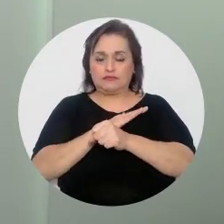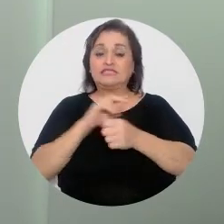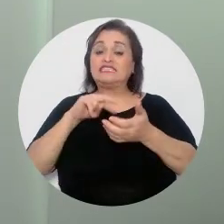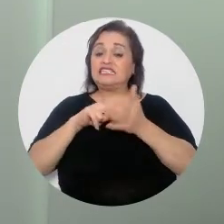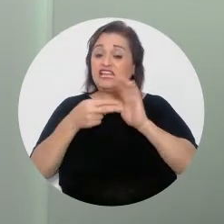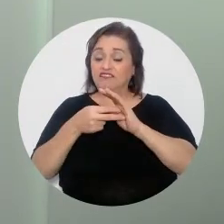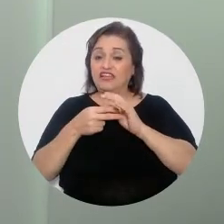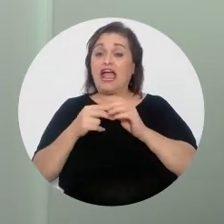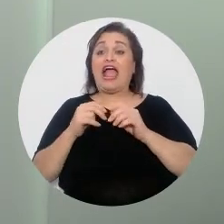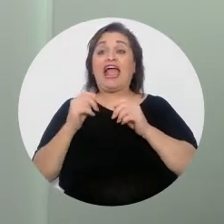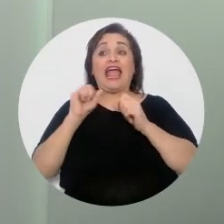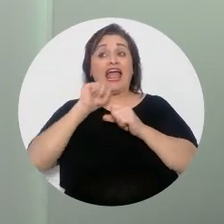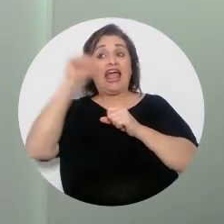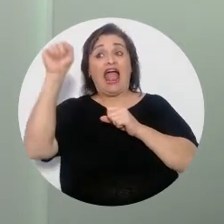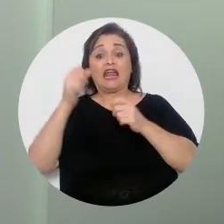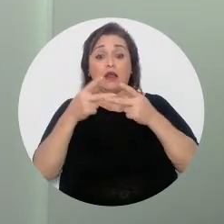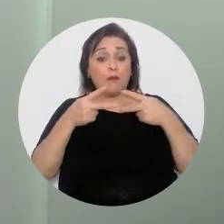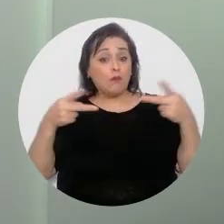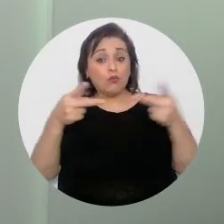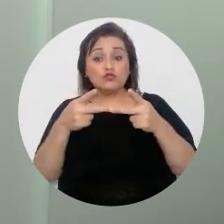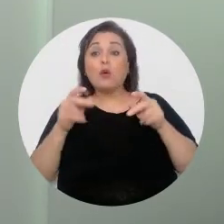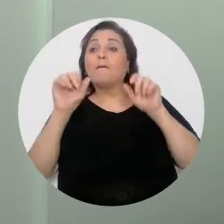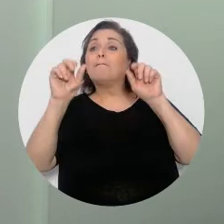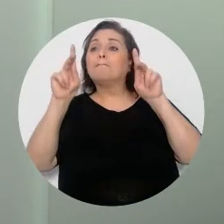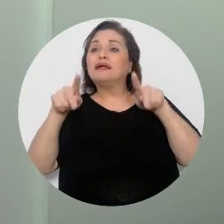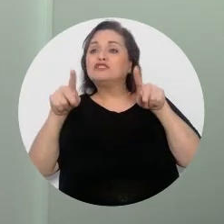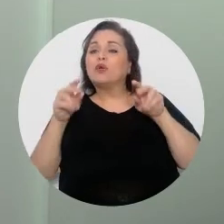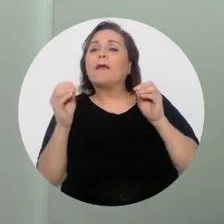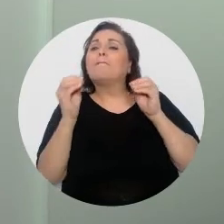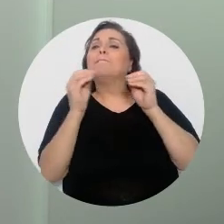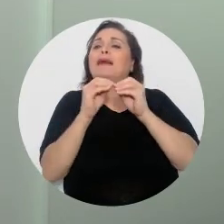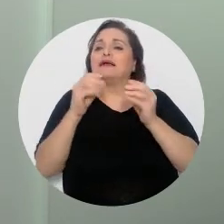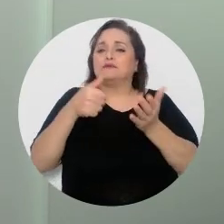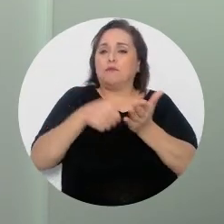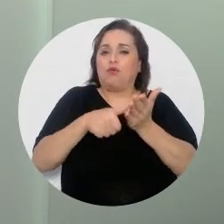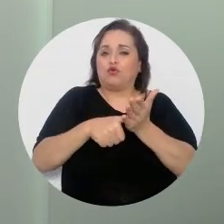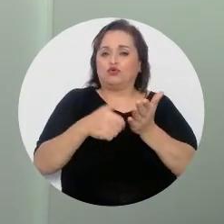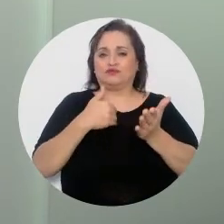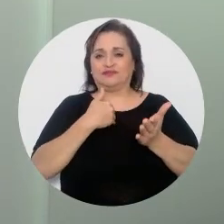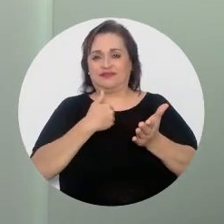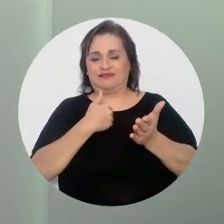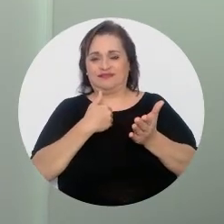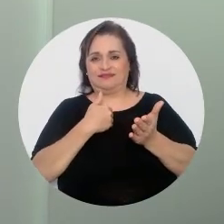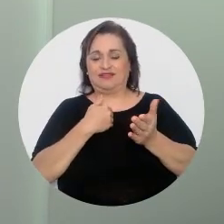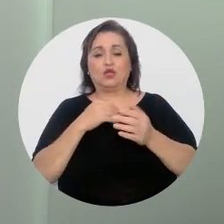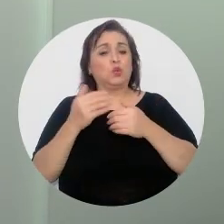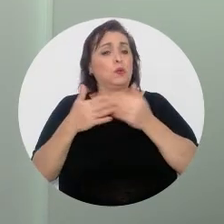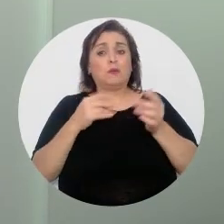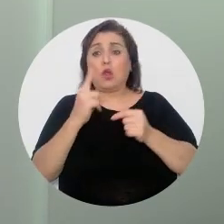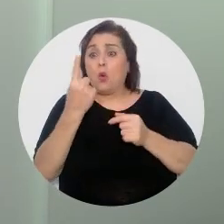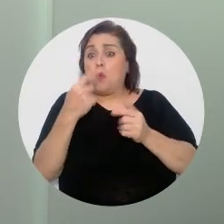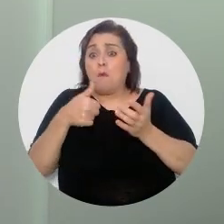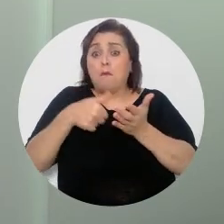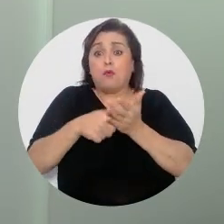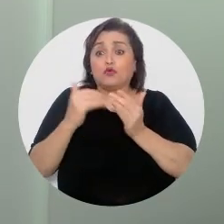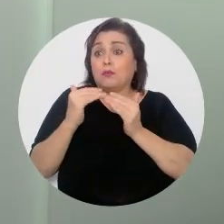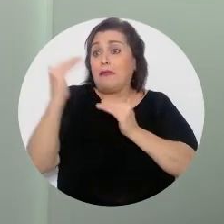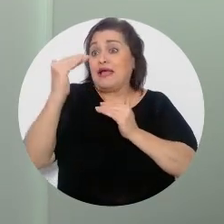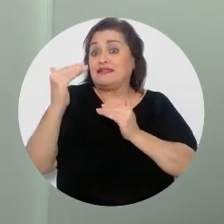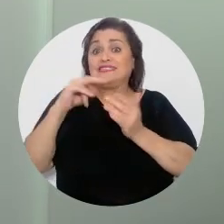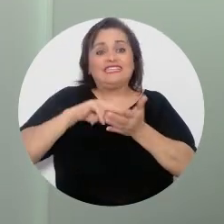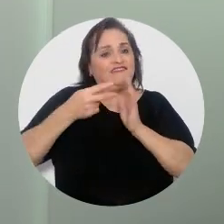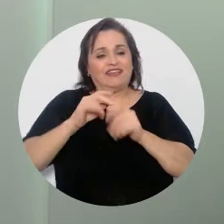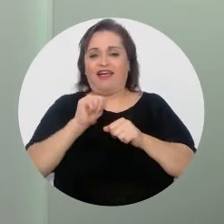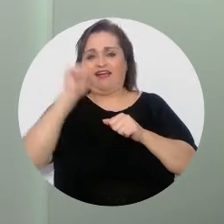decir esto? Que gana el puesto la persona que más votos obtiene. Así de sencillo. Aunque sea un voto